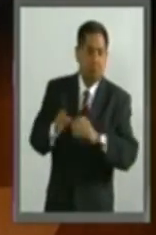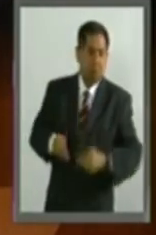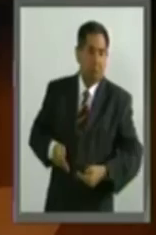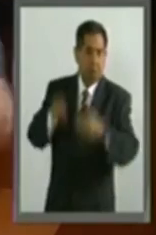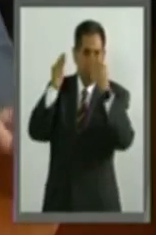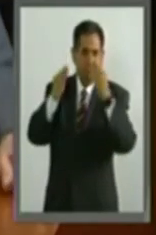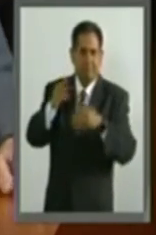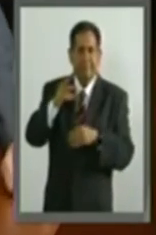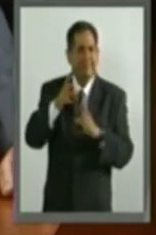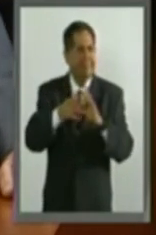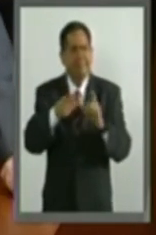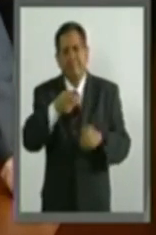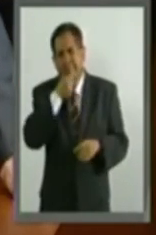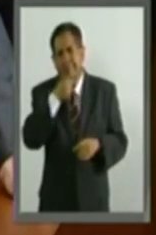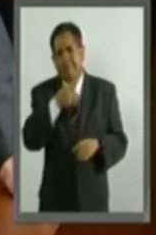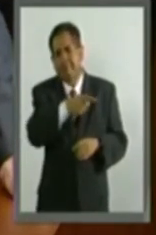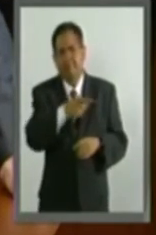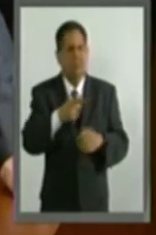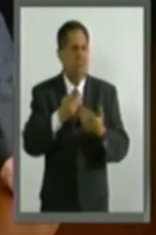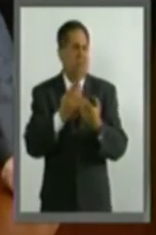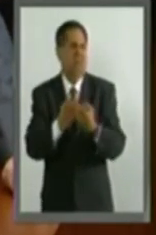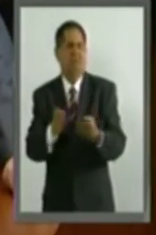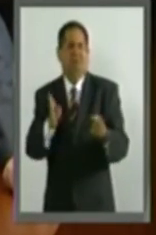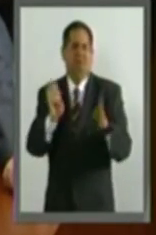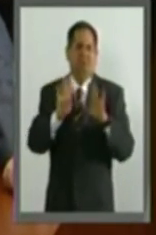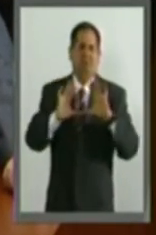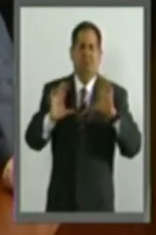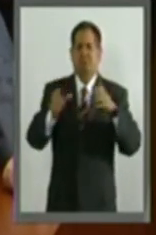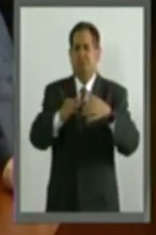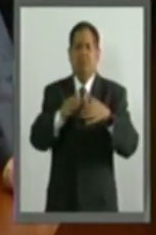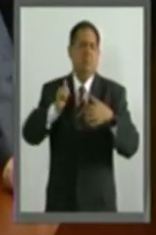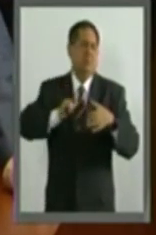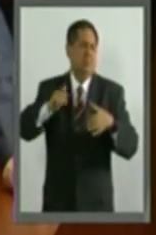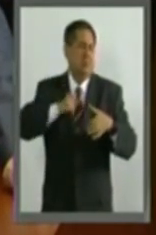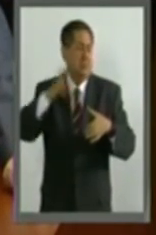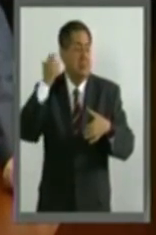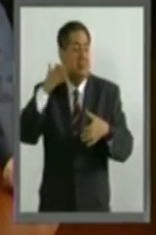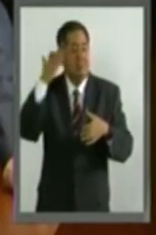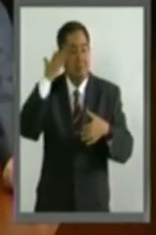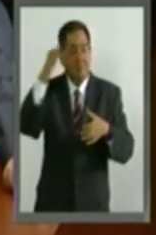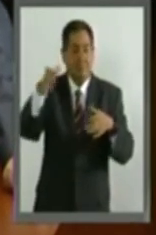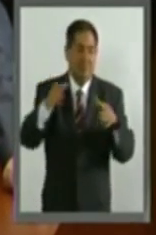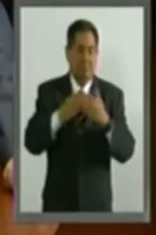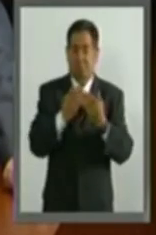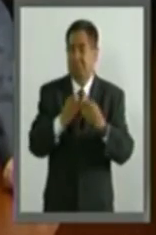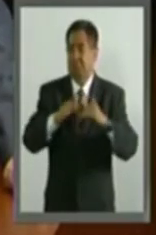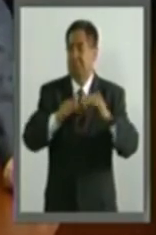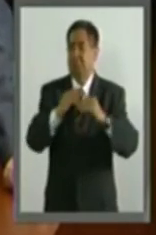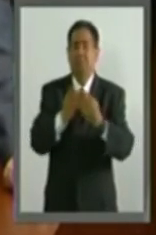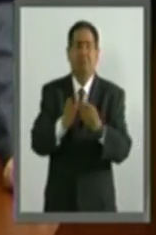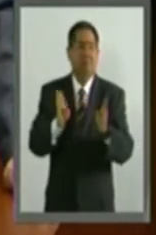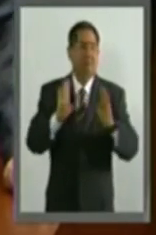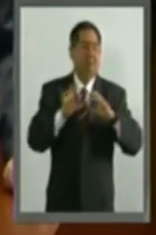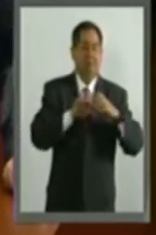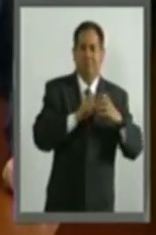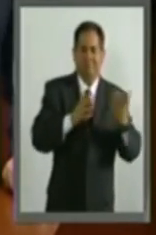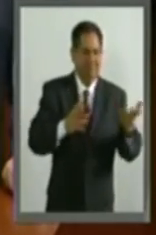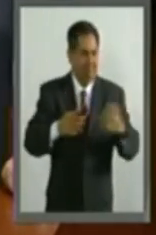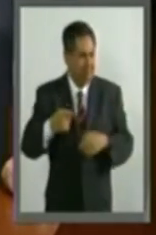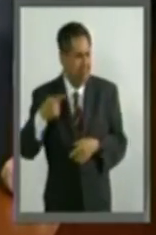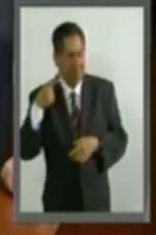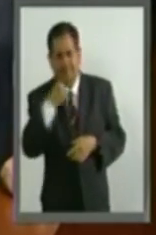el viejo sistema de las fortificaciones del Neolítico, cuando señalamos Estados